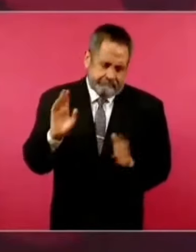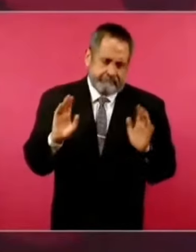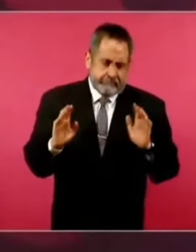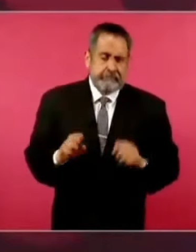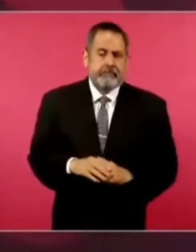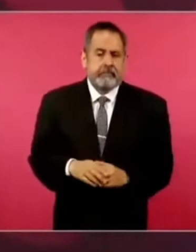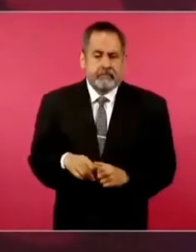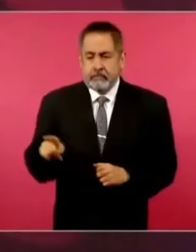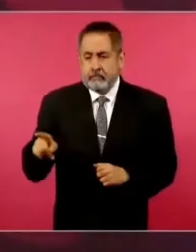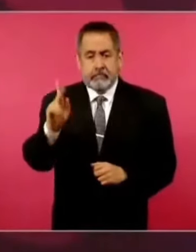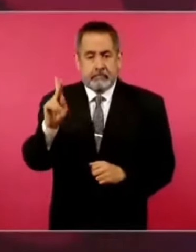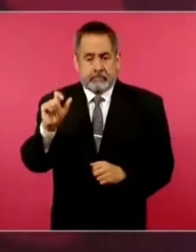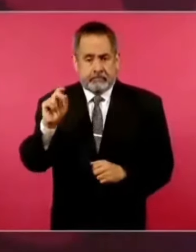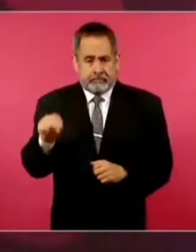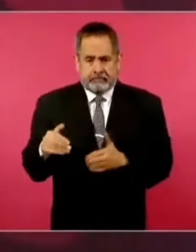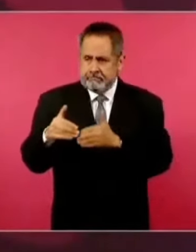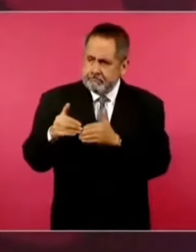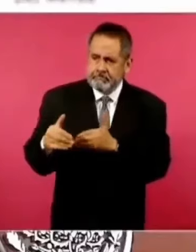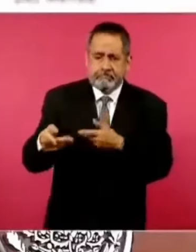sus planes,